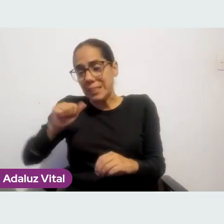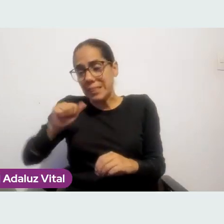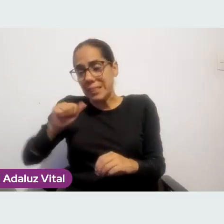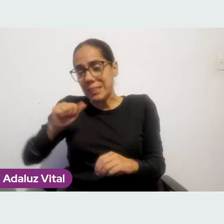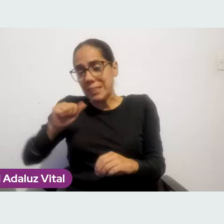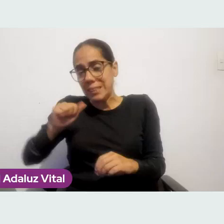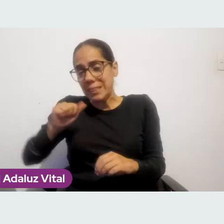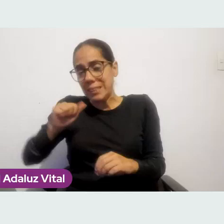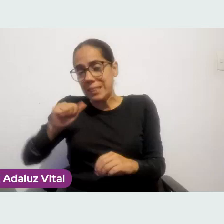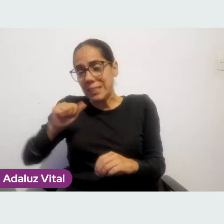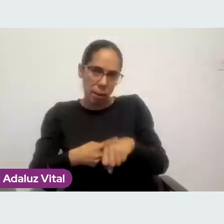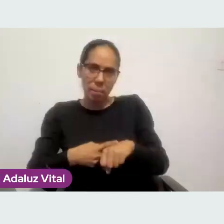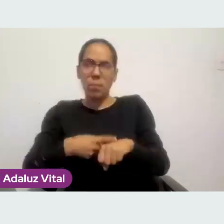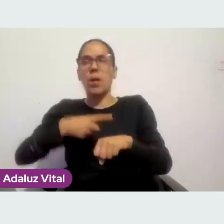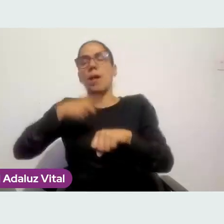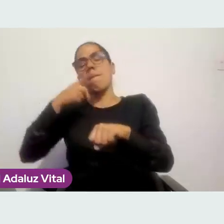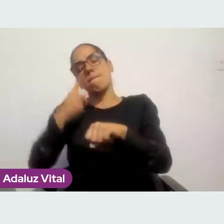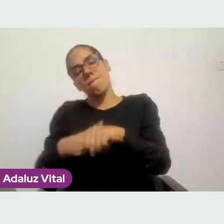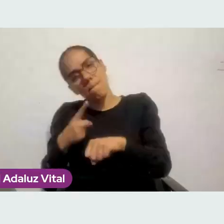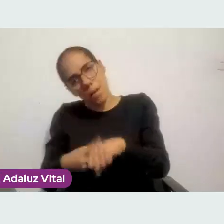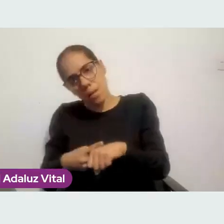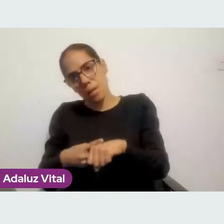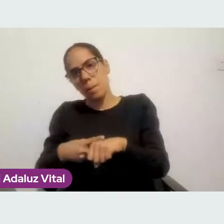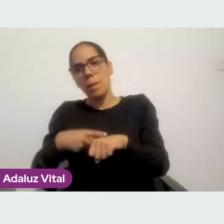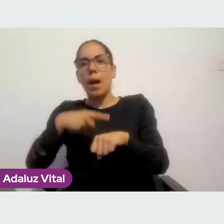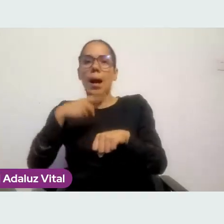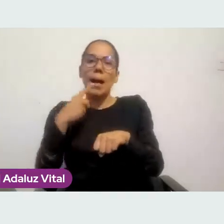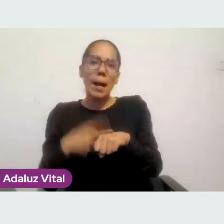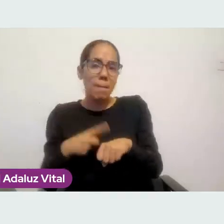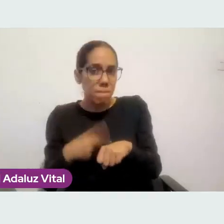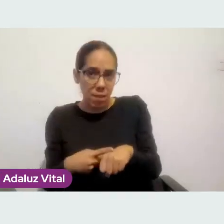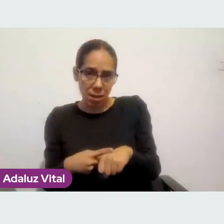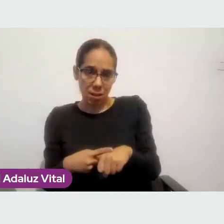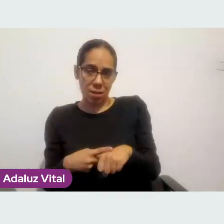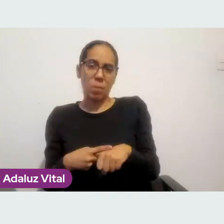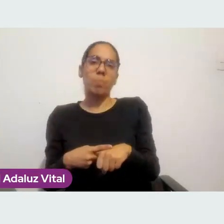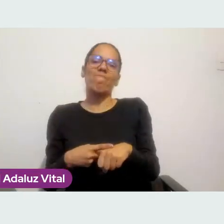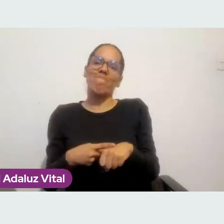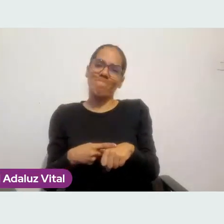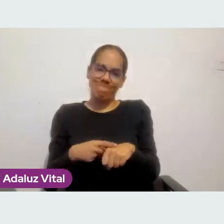Por eso es muy importante, como bien lo dice